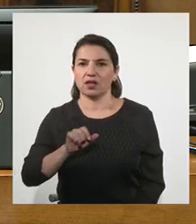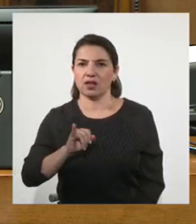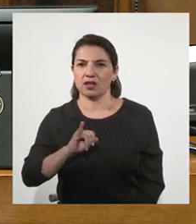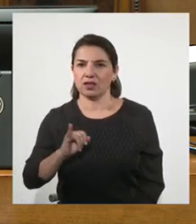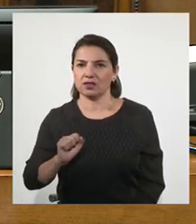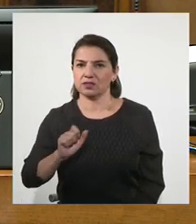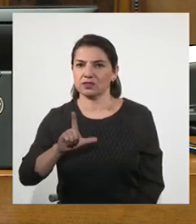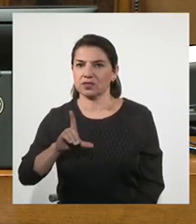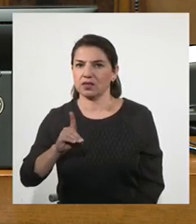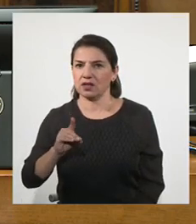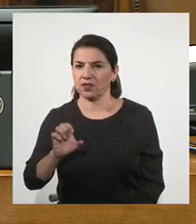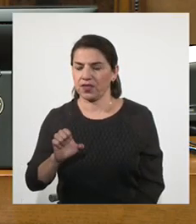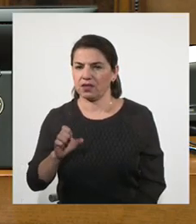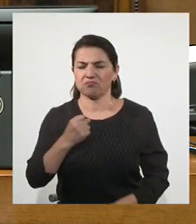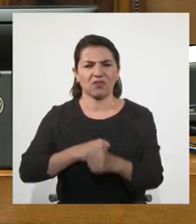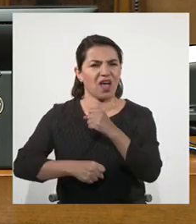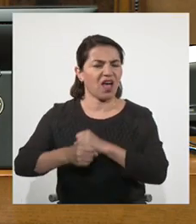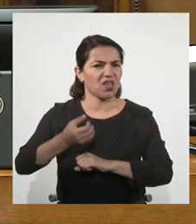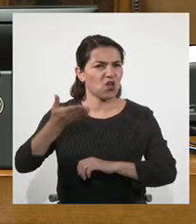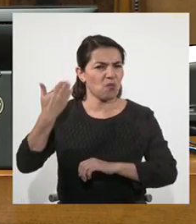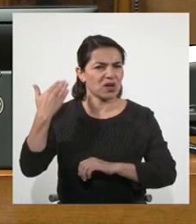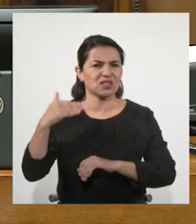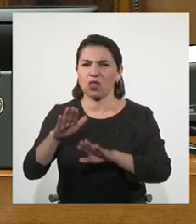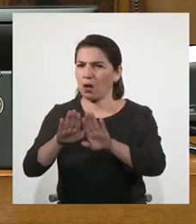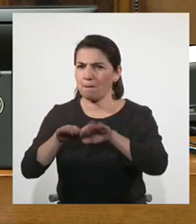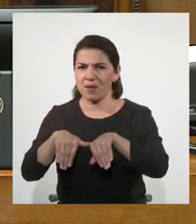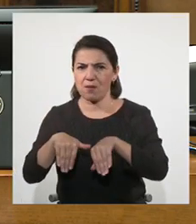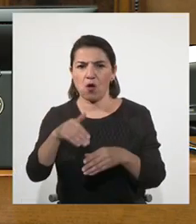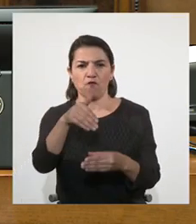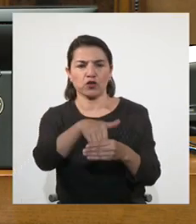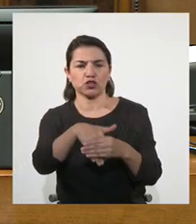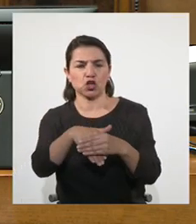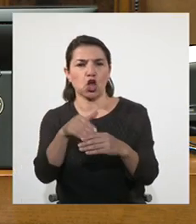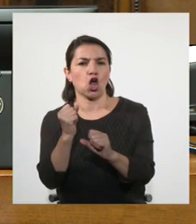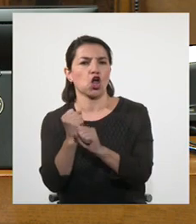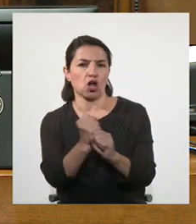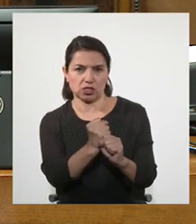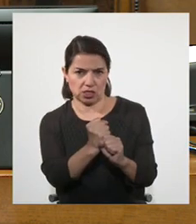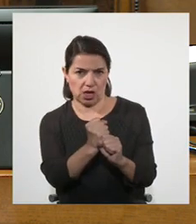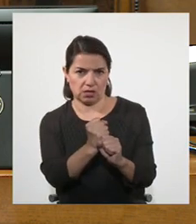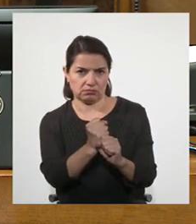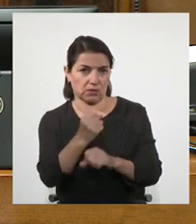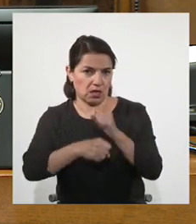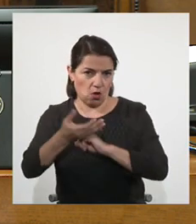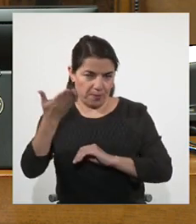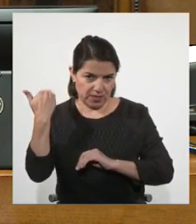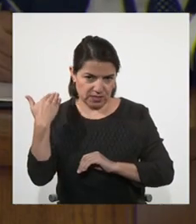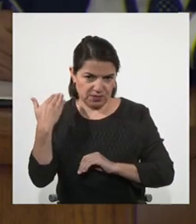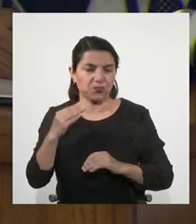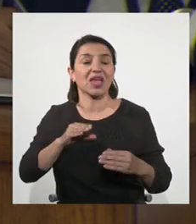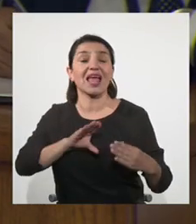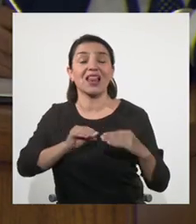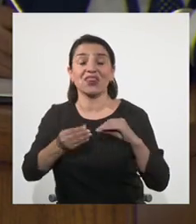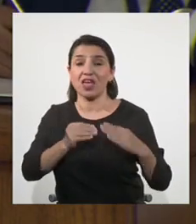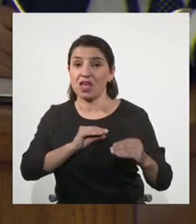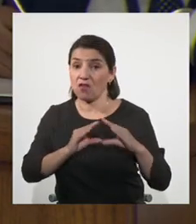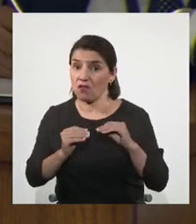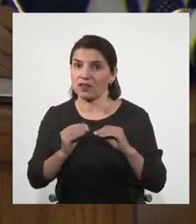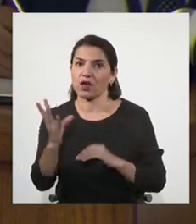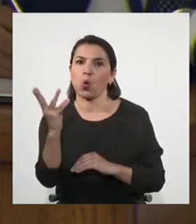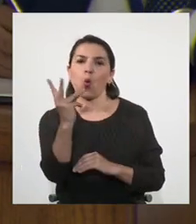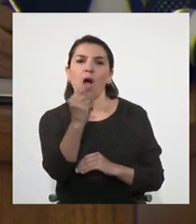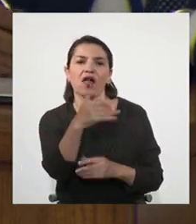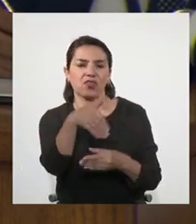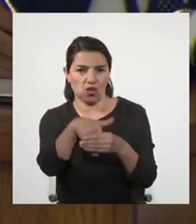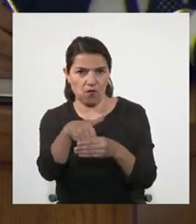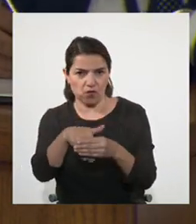El año pasado aconteció lo mismo y se votó en contra. El debate respecto del quórum de aprobación de esta normativa y particularmente lo que está